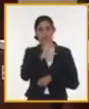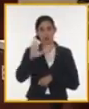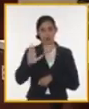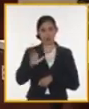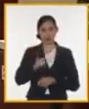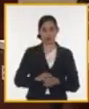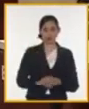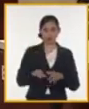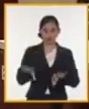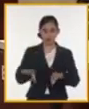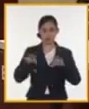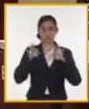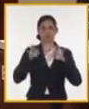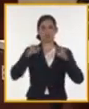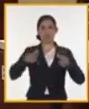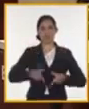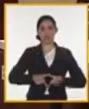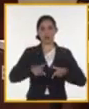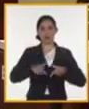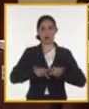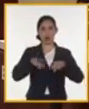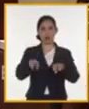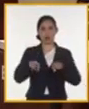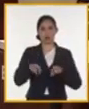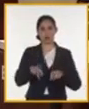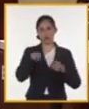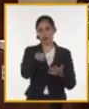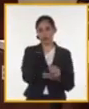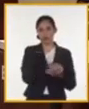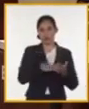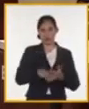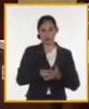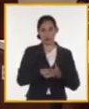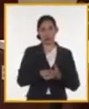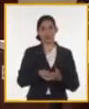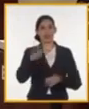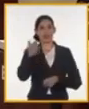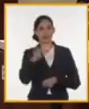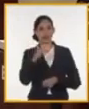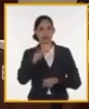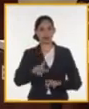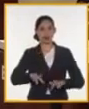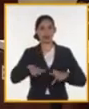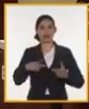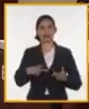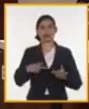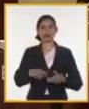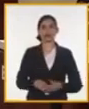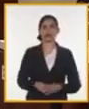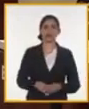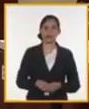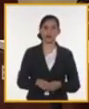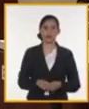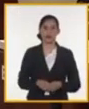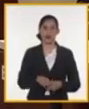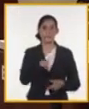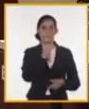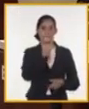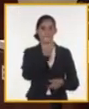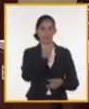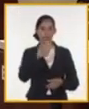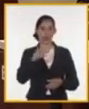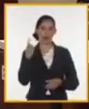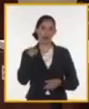electo diputado a la Asamblea Nacional del Poder Popular en su 10ª legislatura, con más de 29 años de